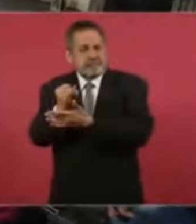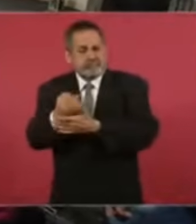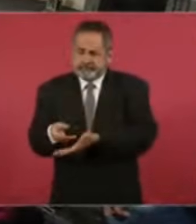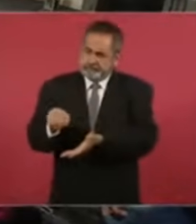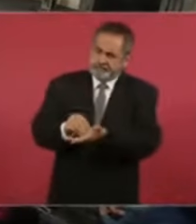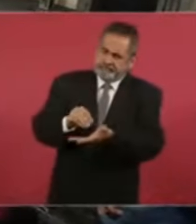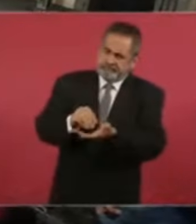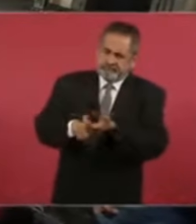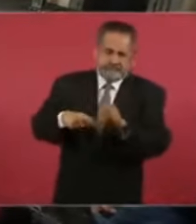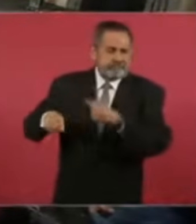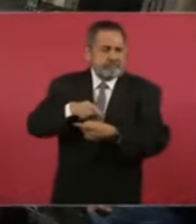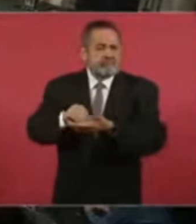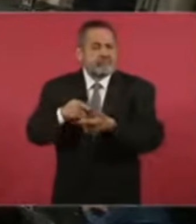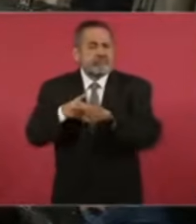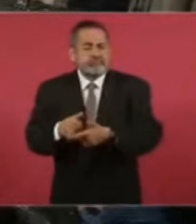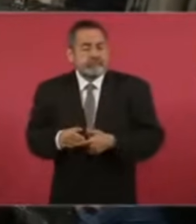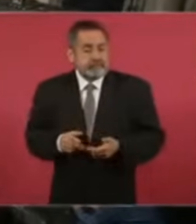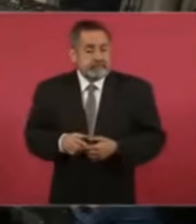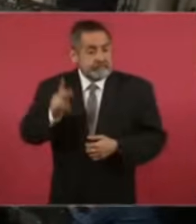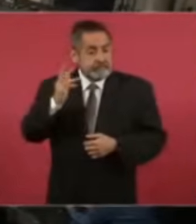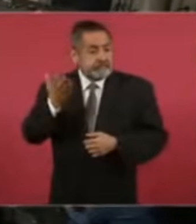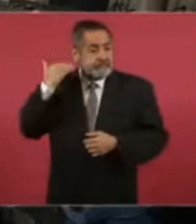pasando. Pero el propósito era